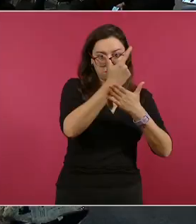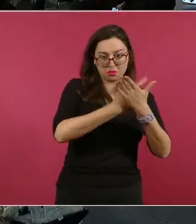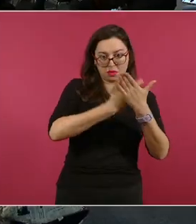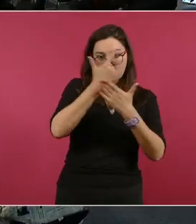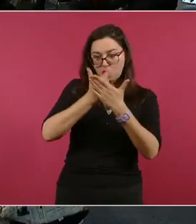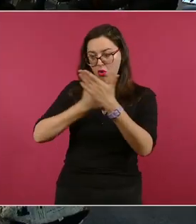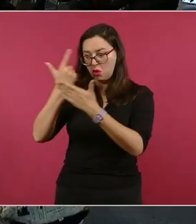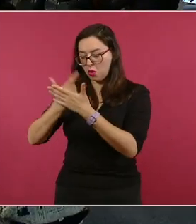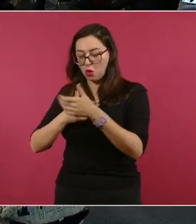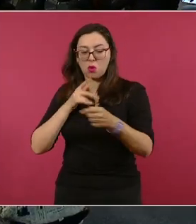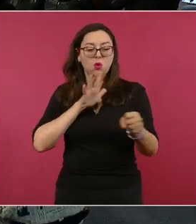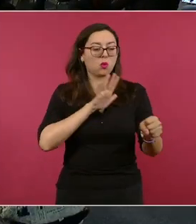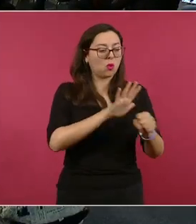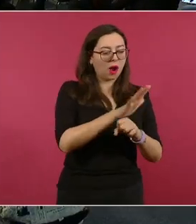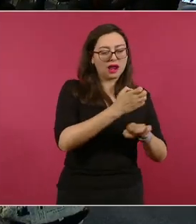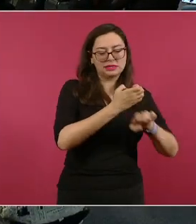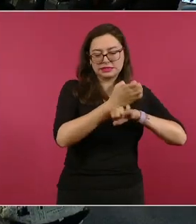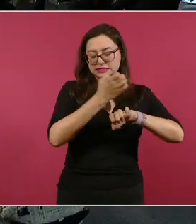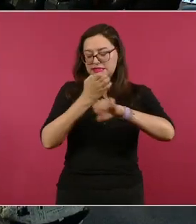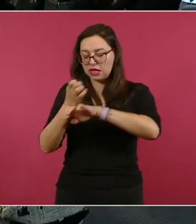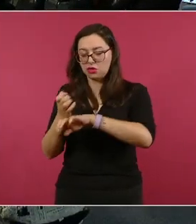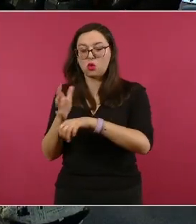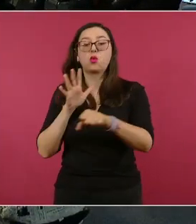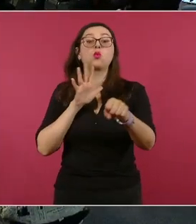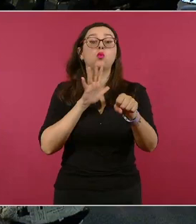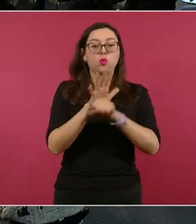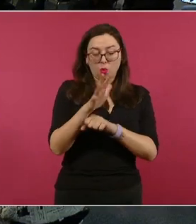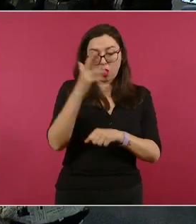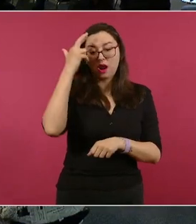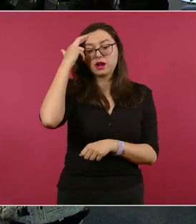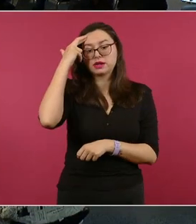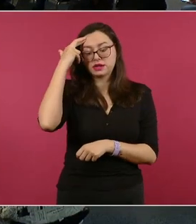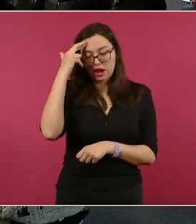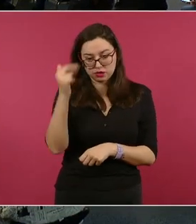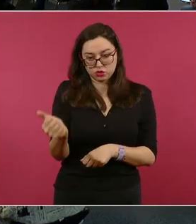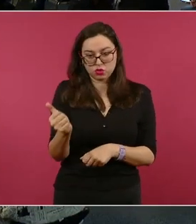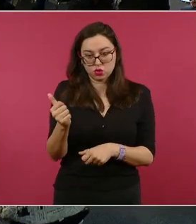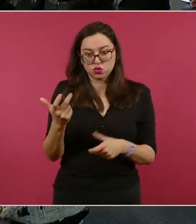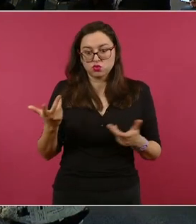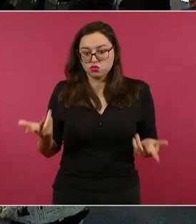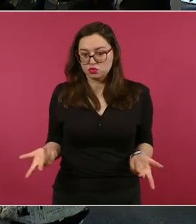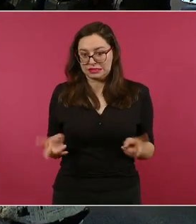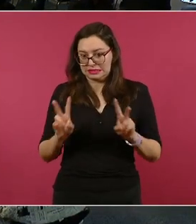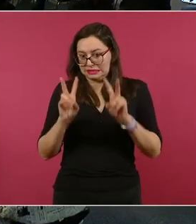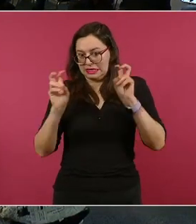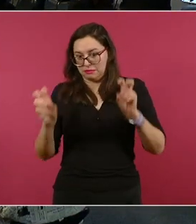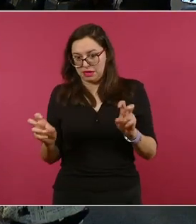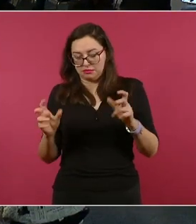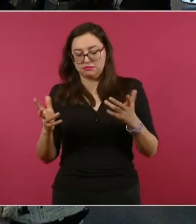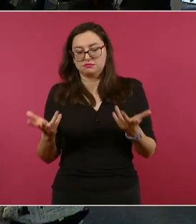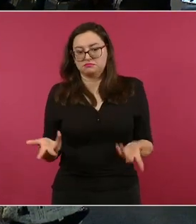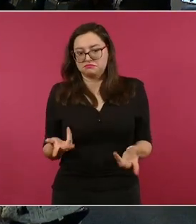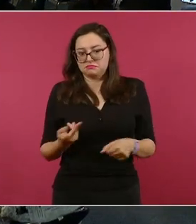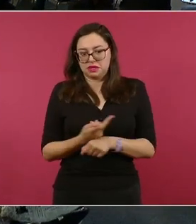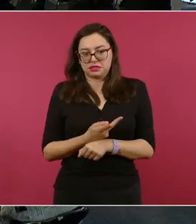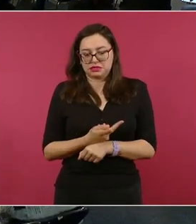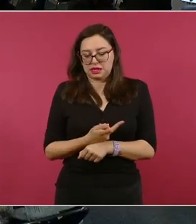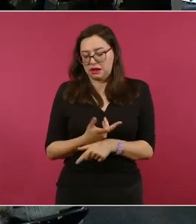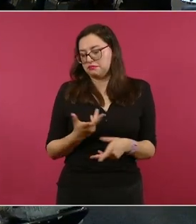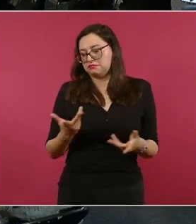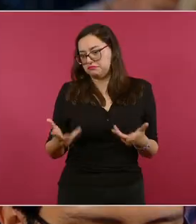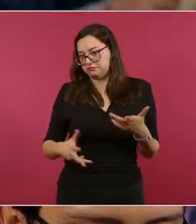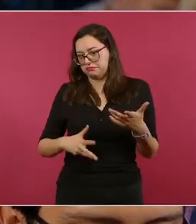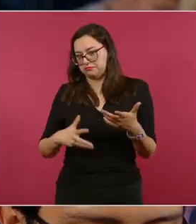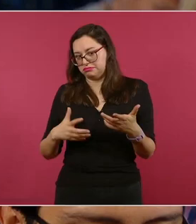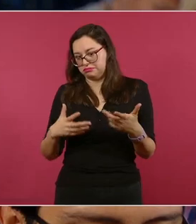las razones, que bueno, pues en este caso ya lo han comunicado, es principalmente por temas de violencia, como usted lo ha dicho, nadie abandona su lugar